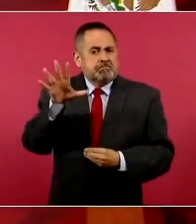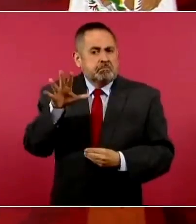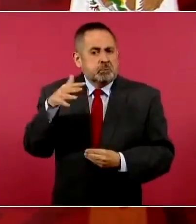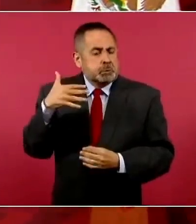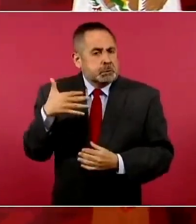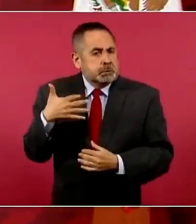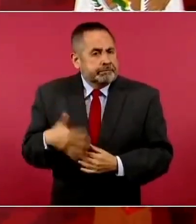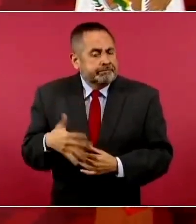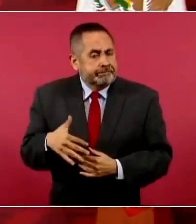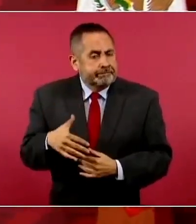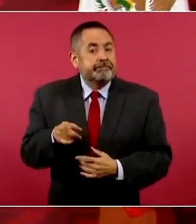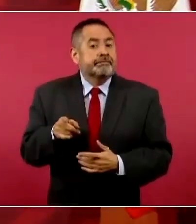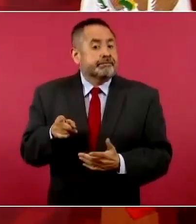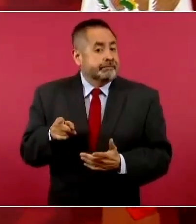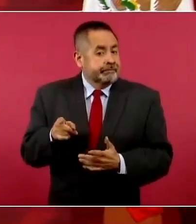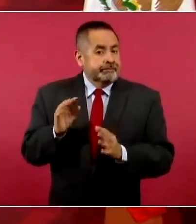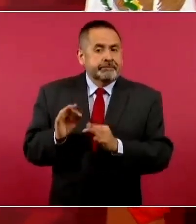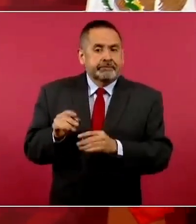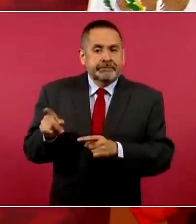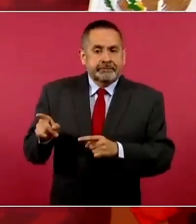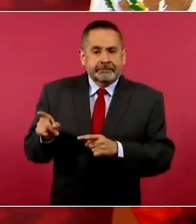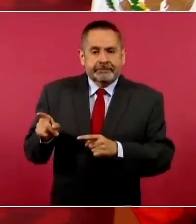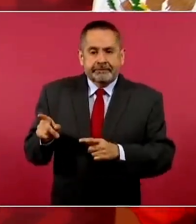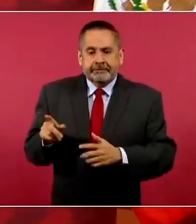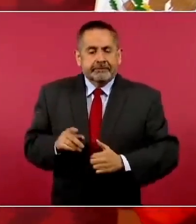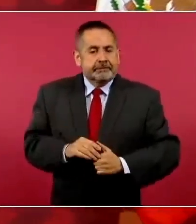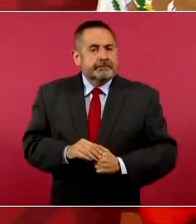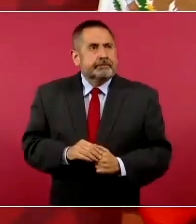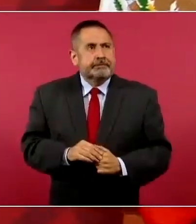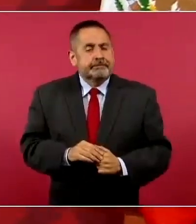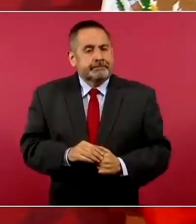pero estamos hablando de